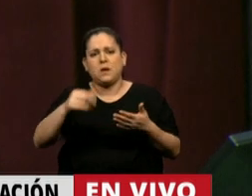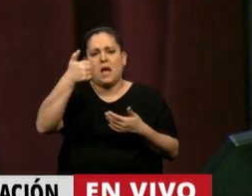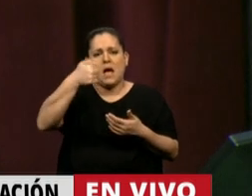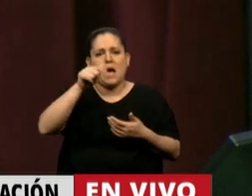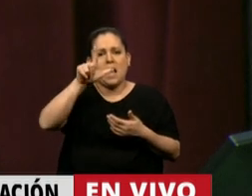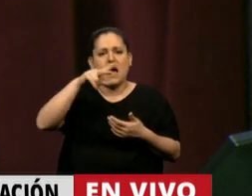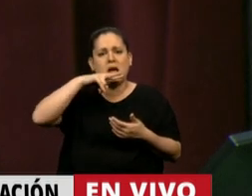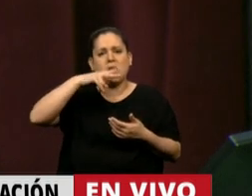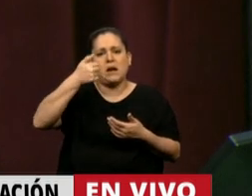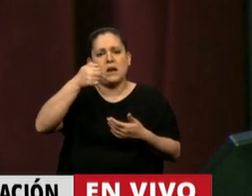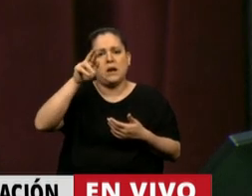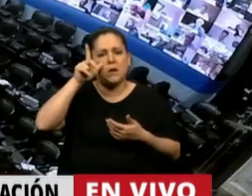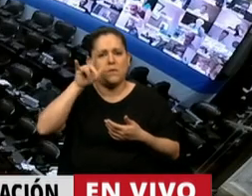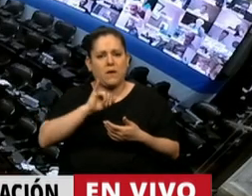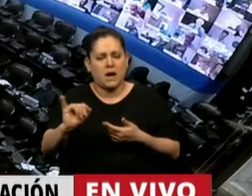uso de la